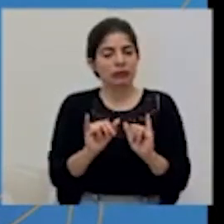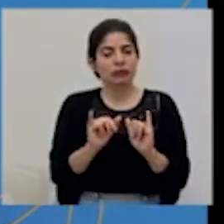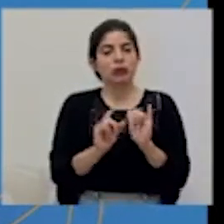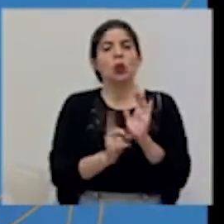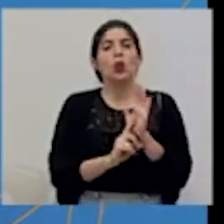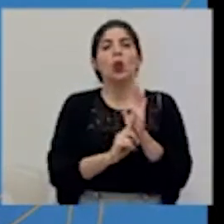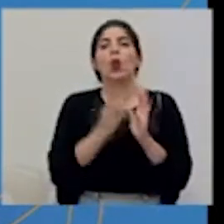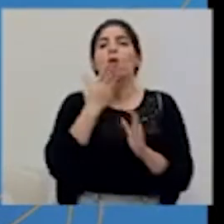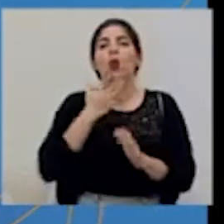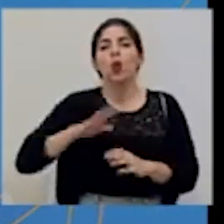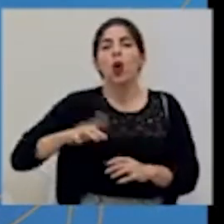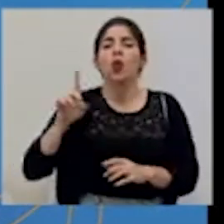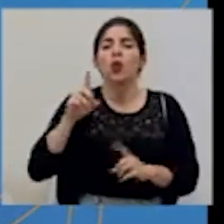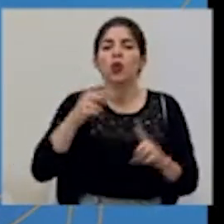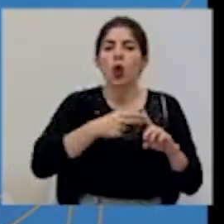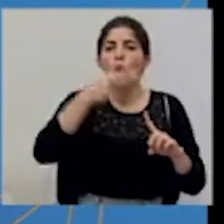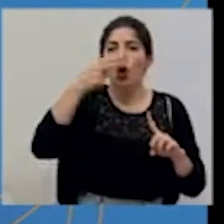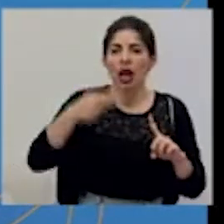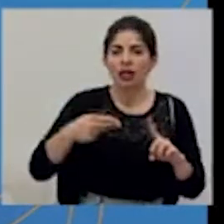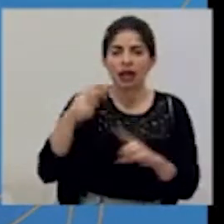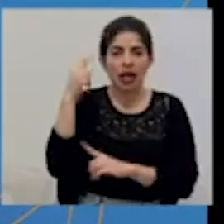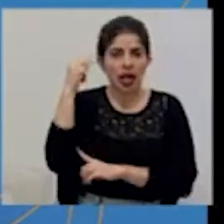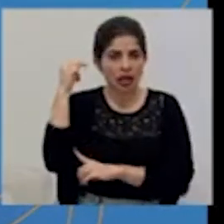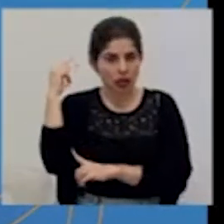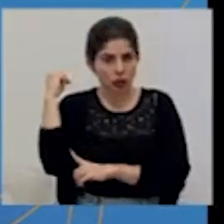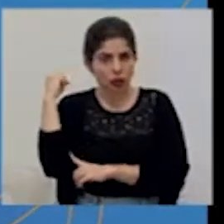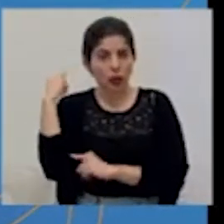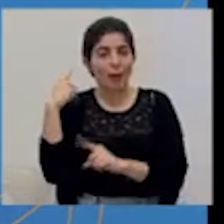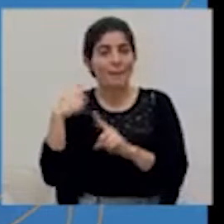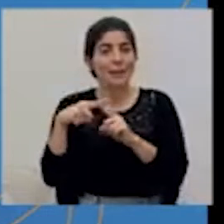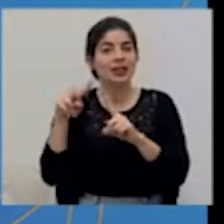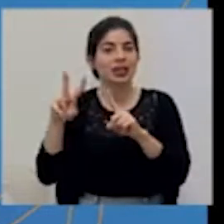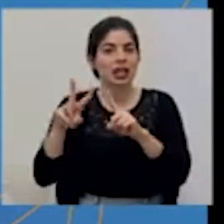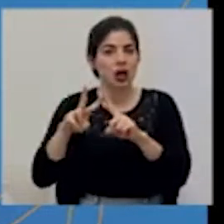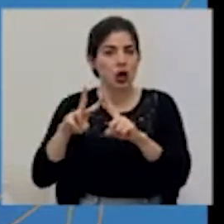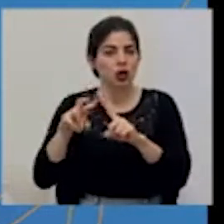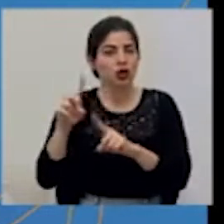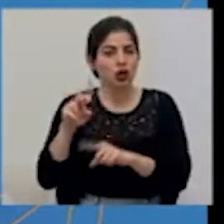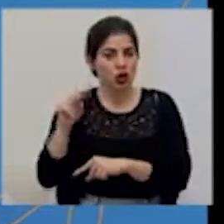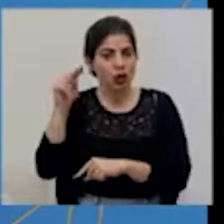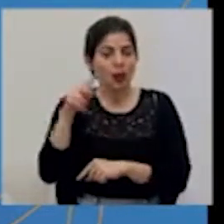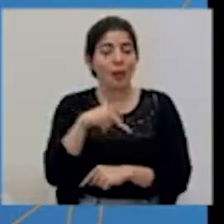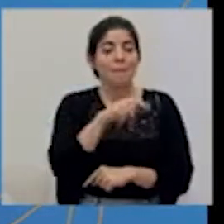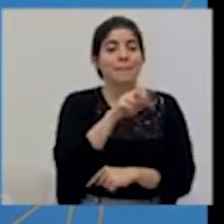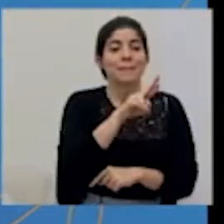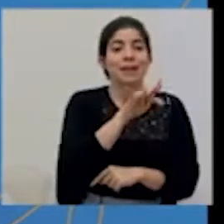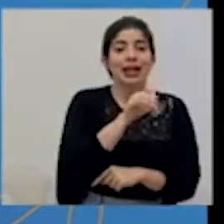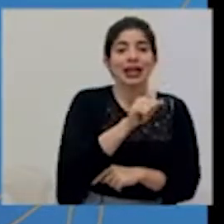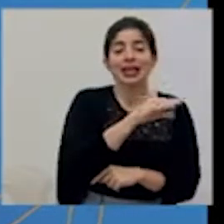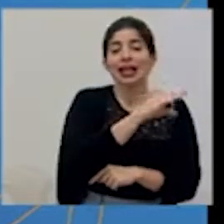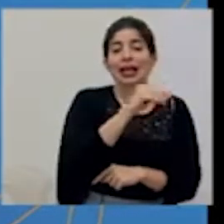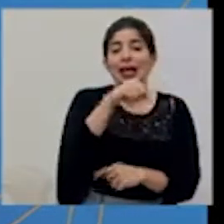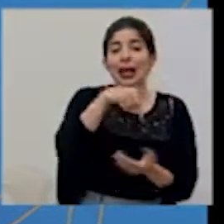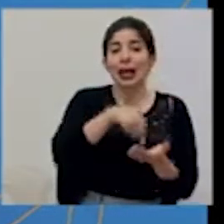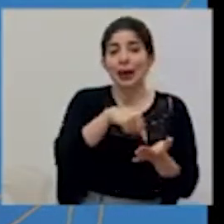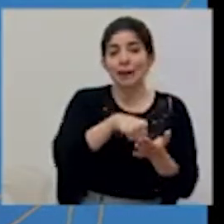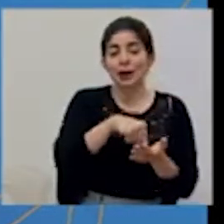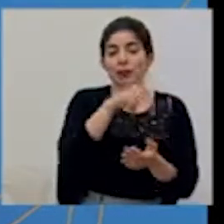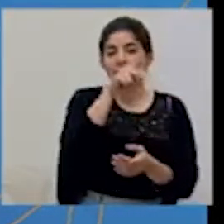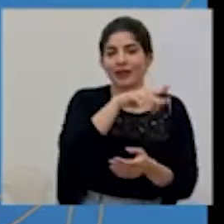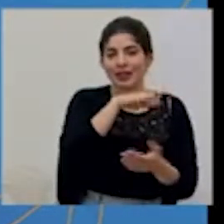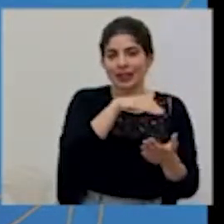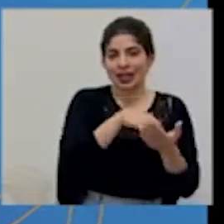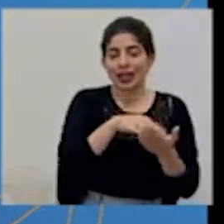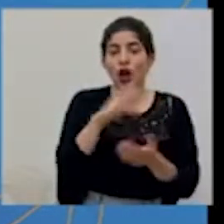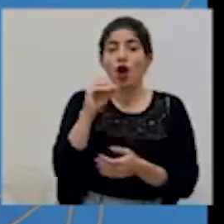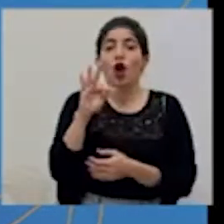naranja para Ojancha, Nandayure y Nicoya en el Pacífico Norte, para Parrita y Quepos en el Pacífico Central y para Coto Brus,